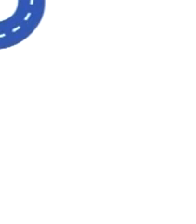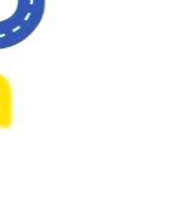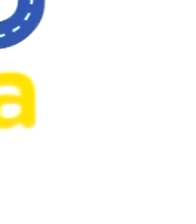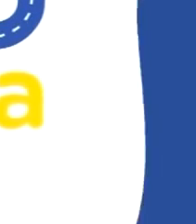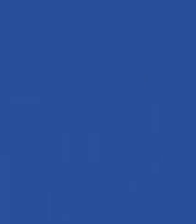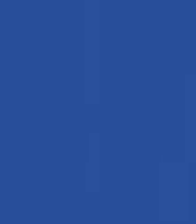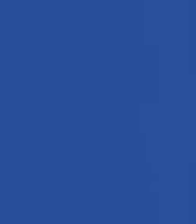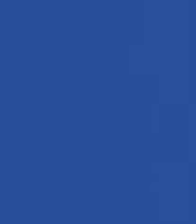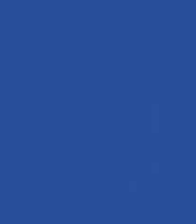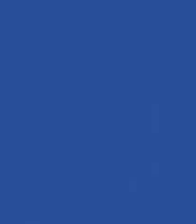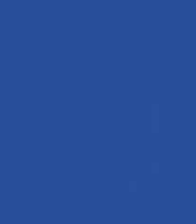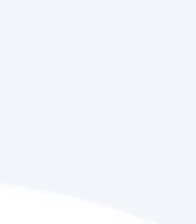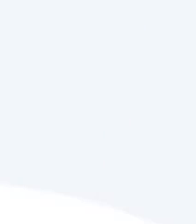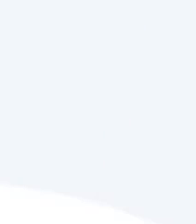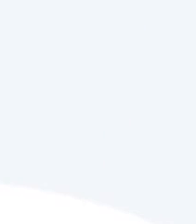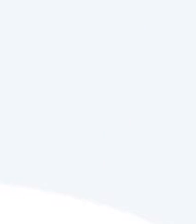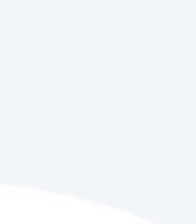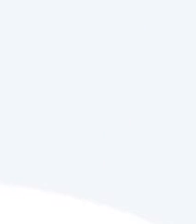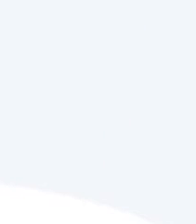casa.